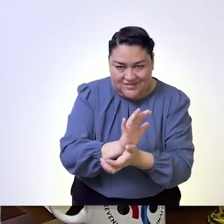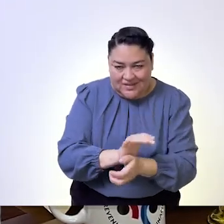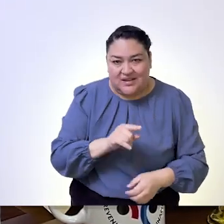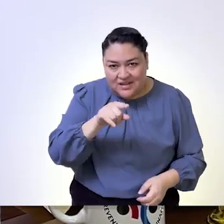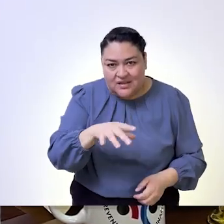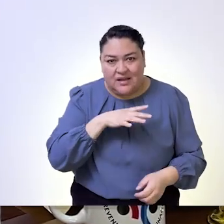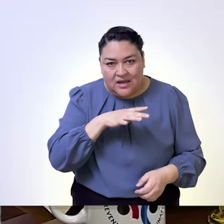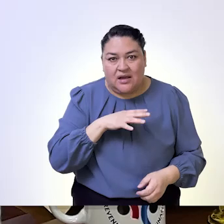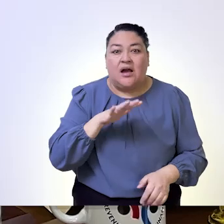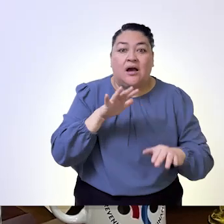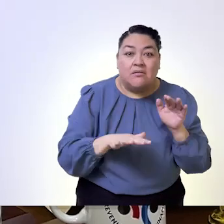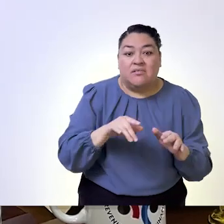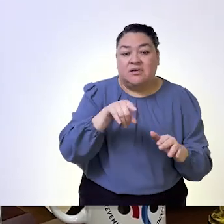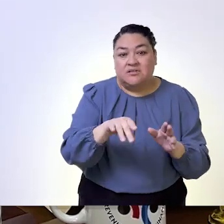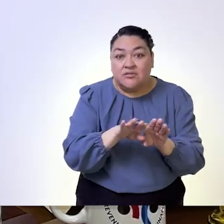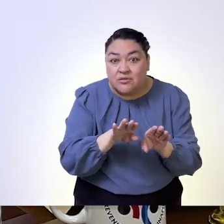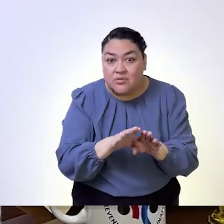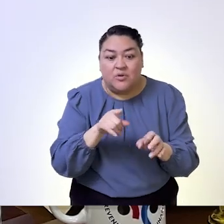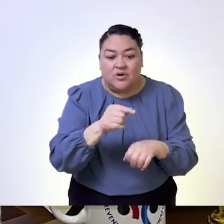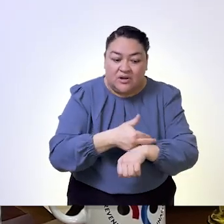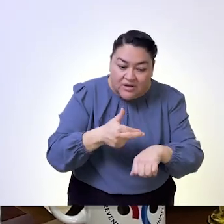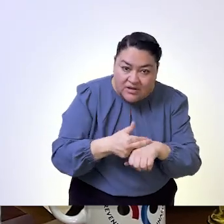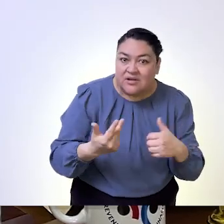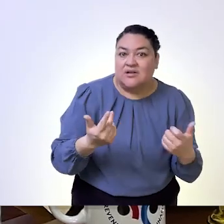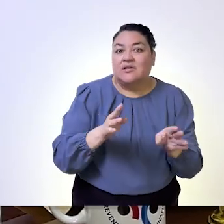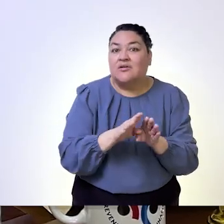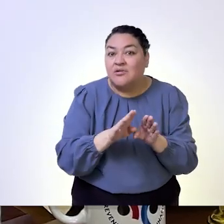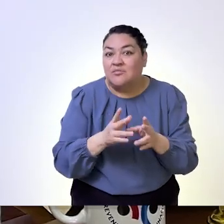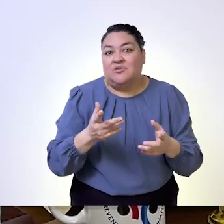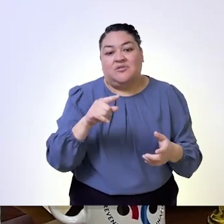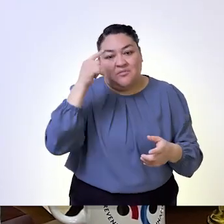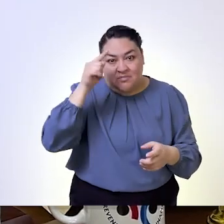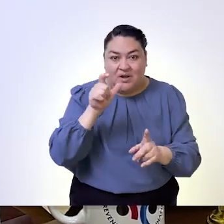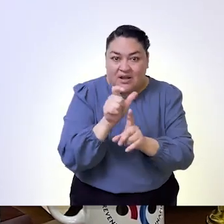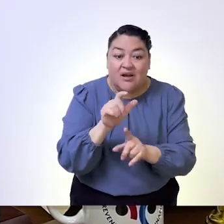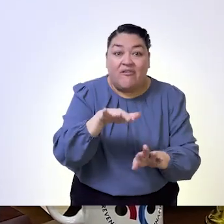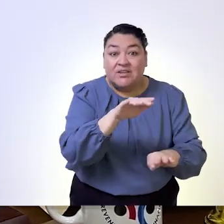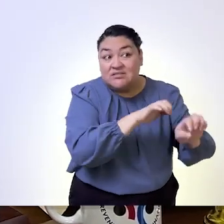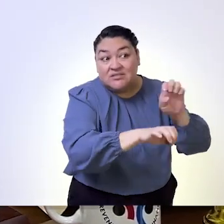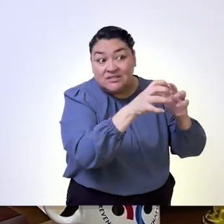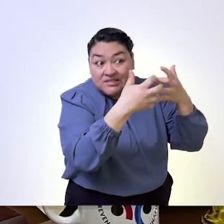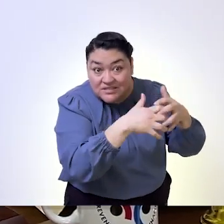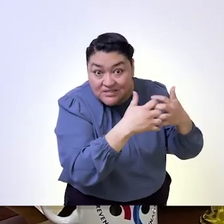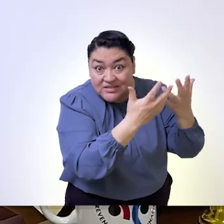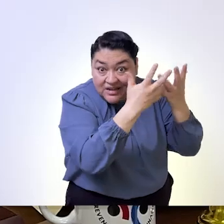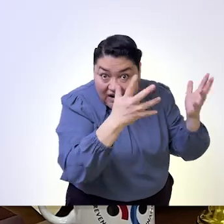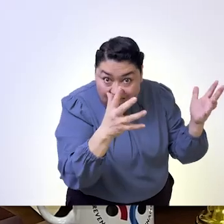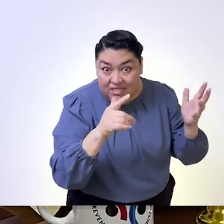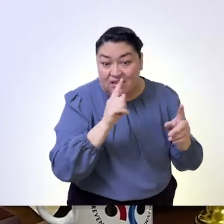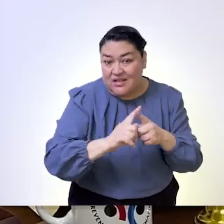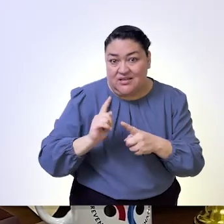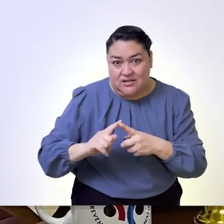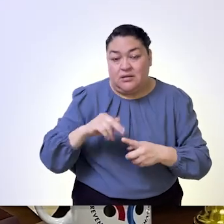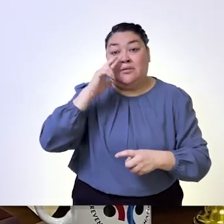muchas veces se enfrentan a bufetes jurídicos, se enfrentan a corporativos. Entonces, pues